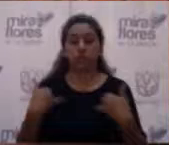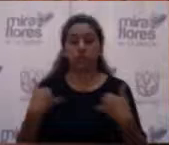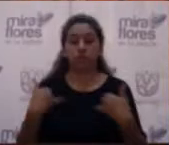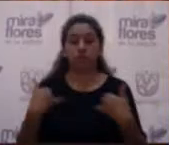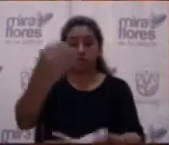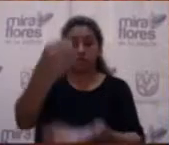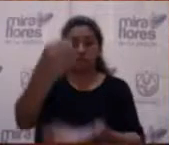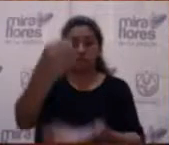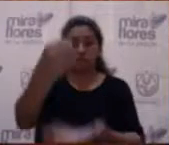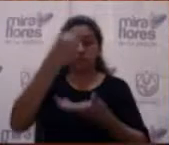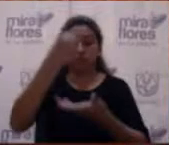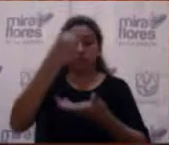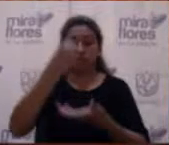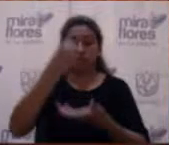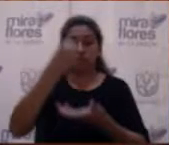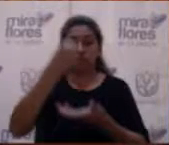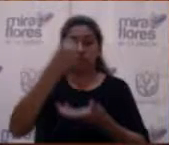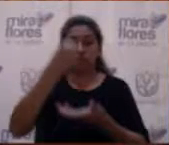Cruz.